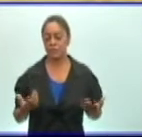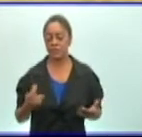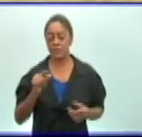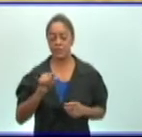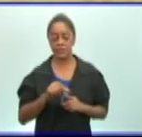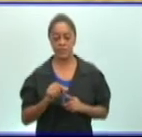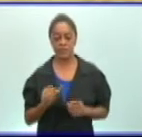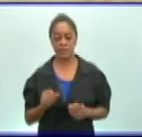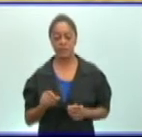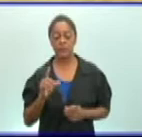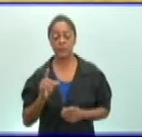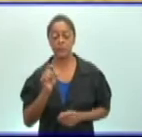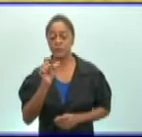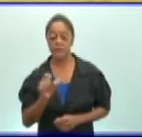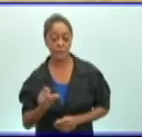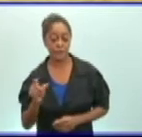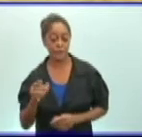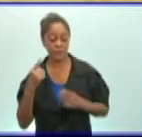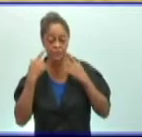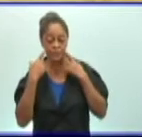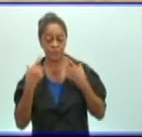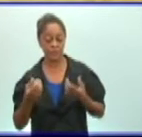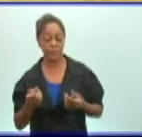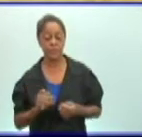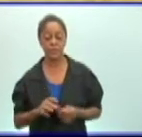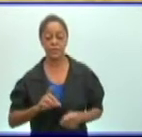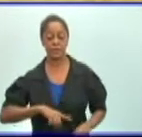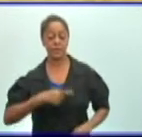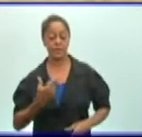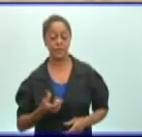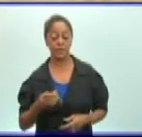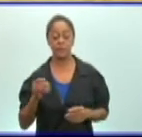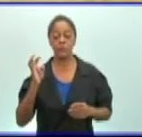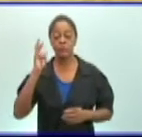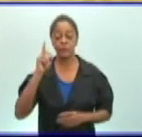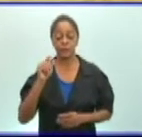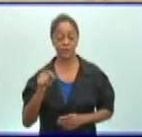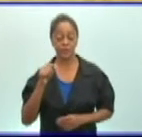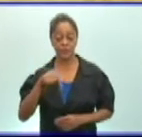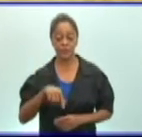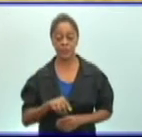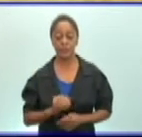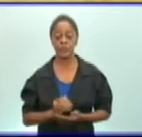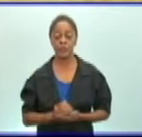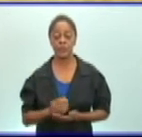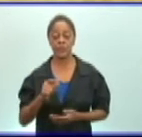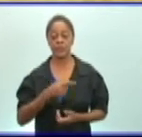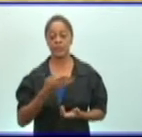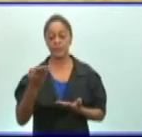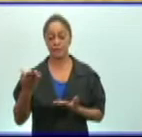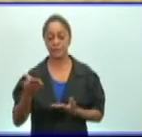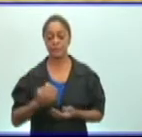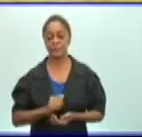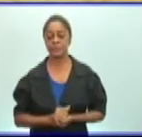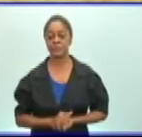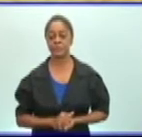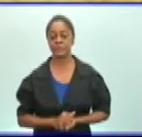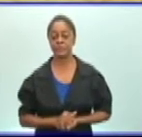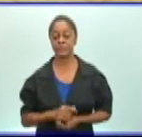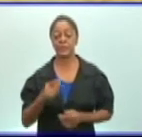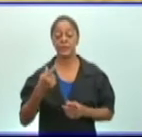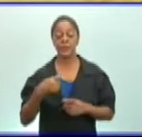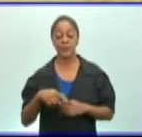algunos de los personajes fundamentales de la cultura griega que todavía hoy persisten. Ahí les va.